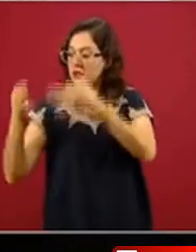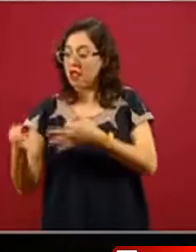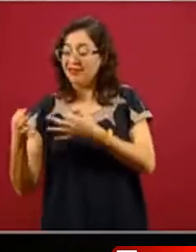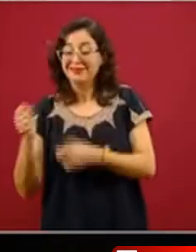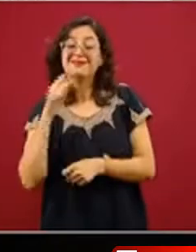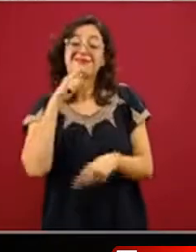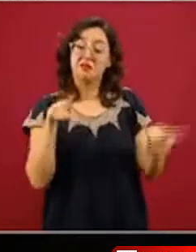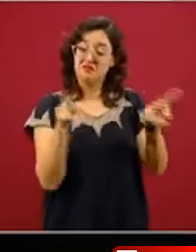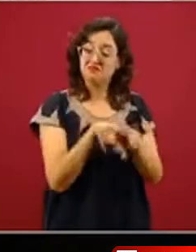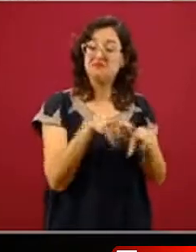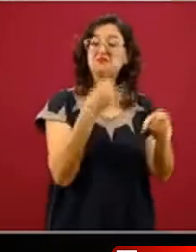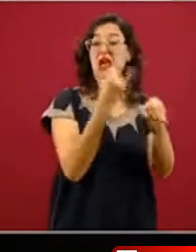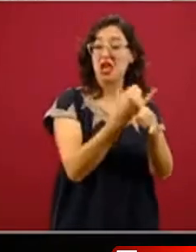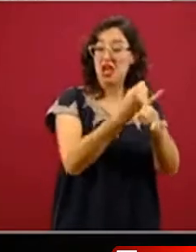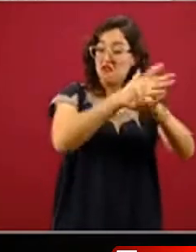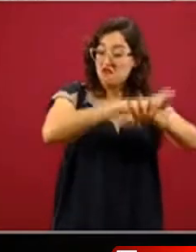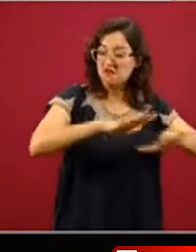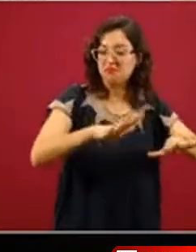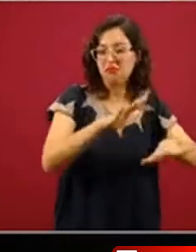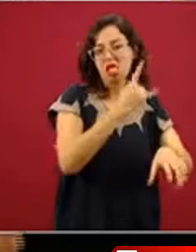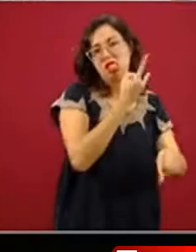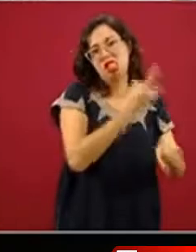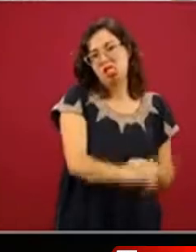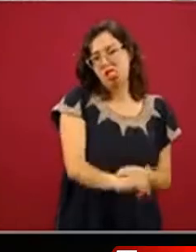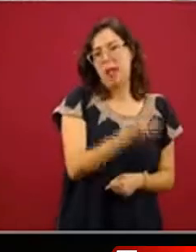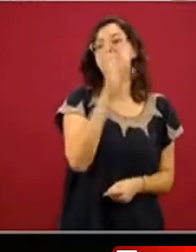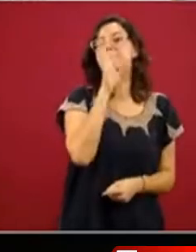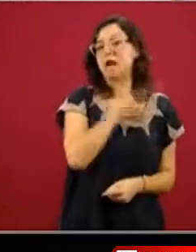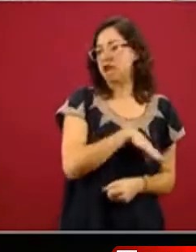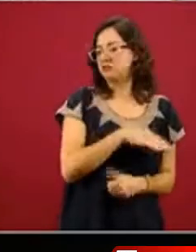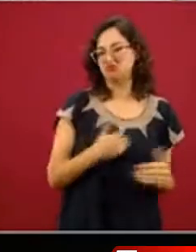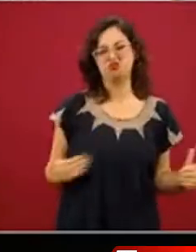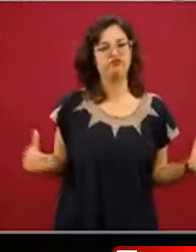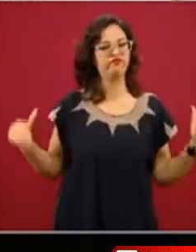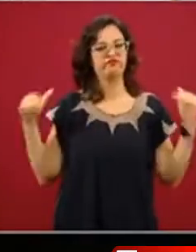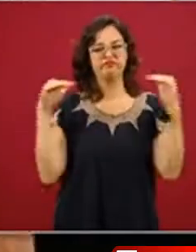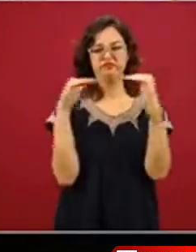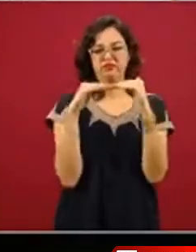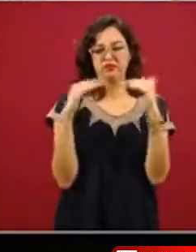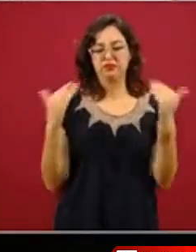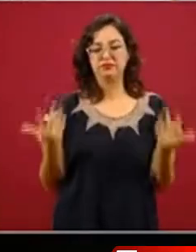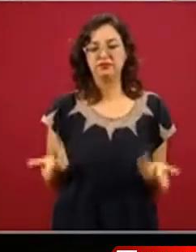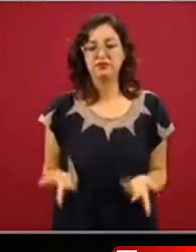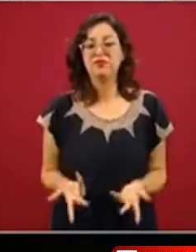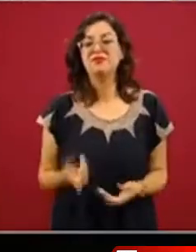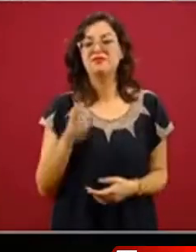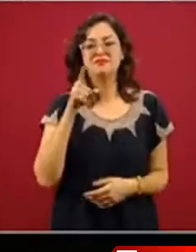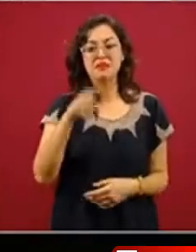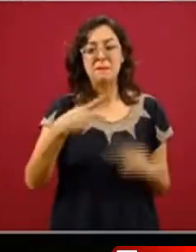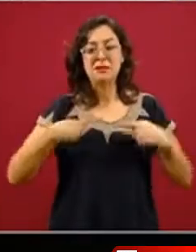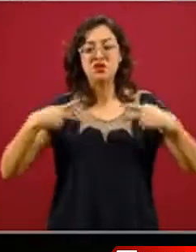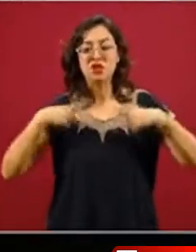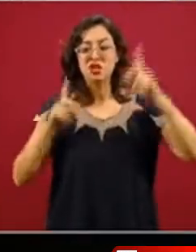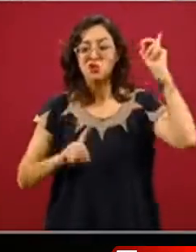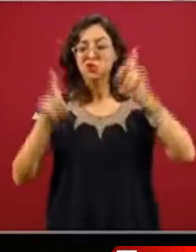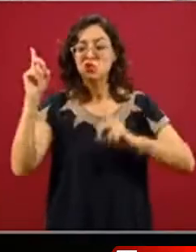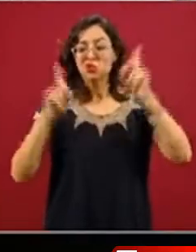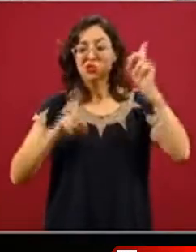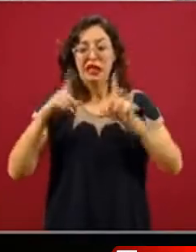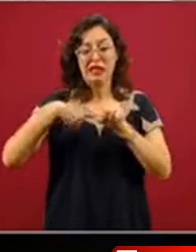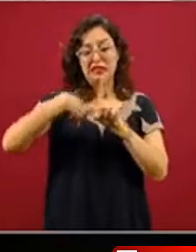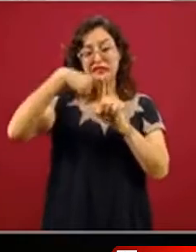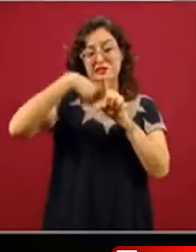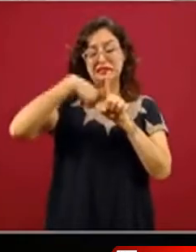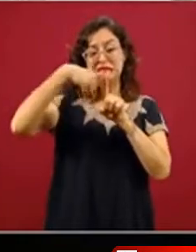desinforman. Y tienen duda en cuanto al termómetro de pistolita, que dicen que